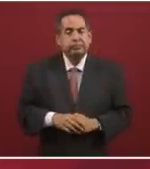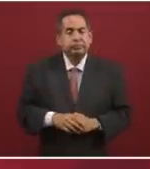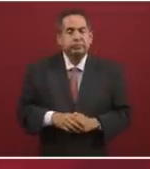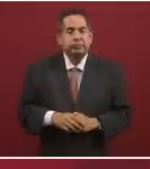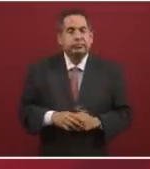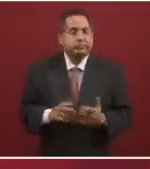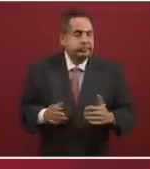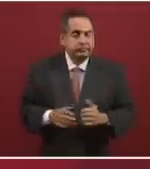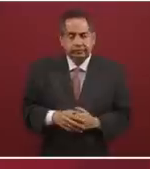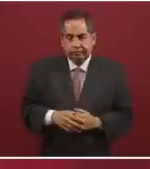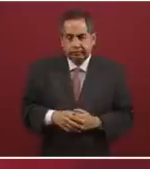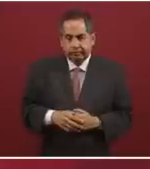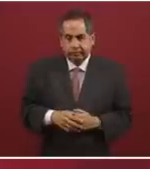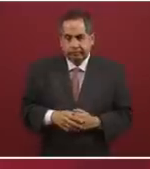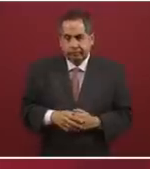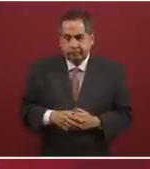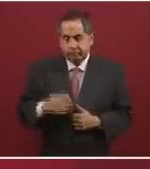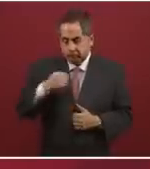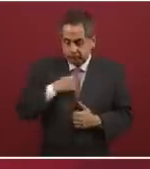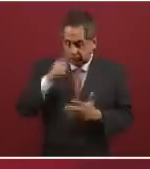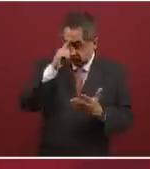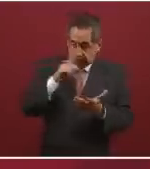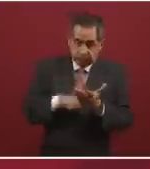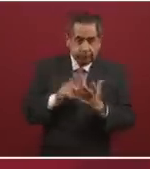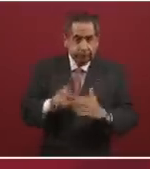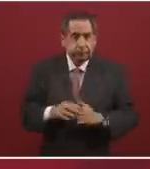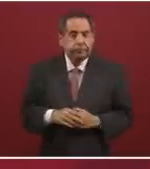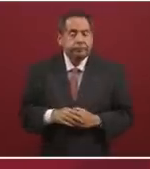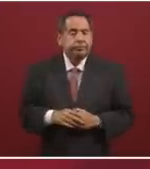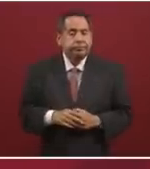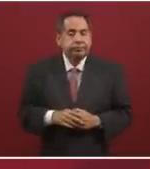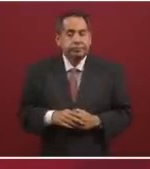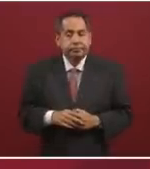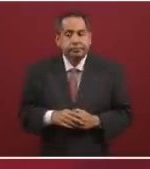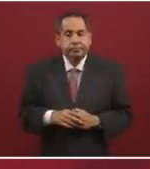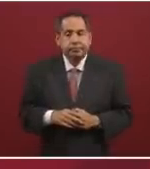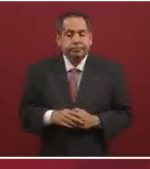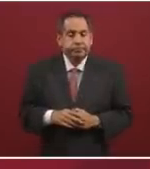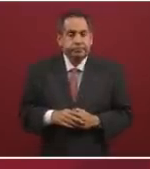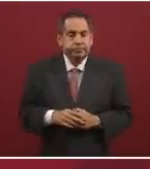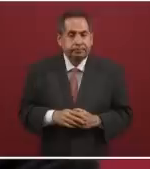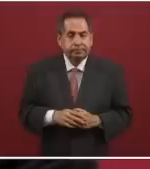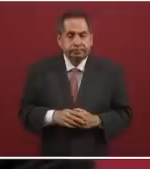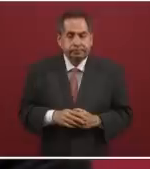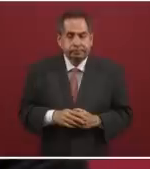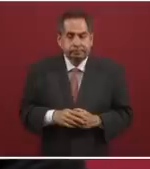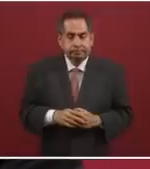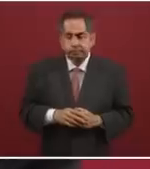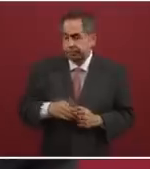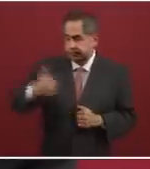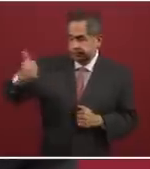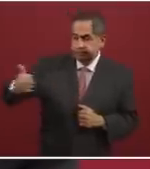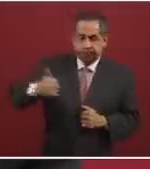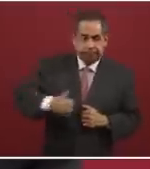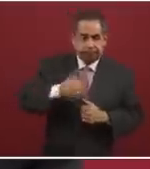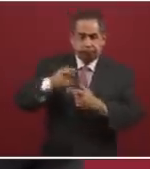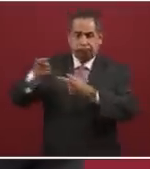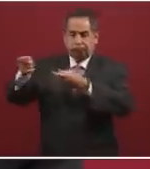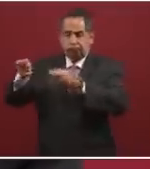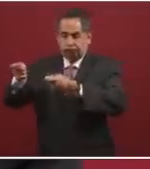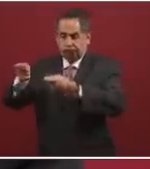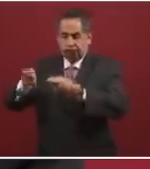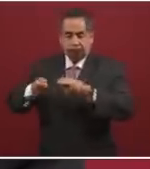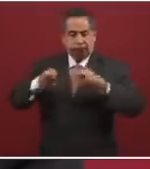Mire, yo creo que cada poder tiene